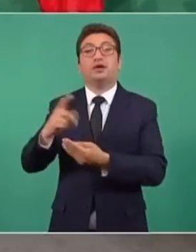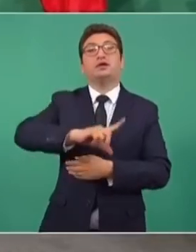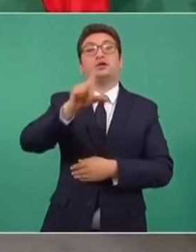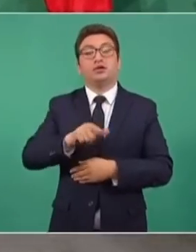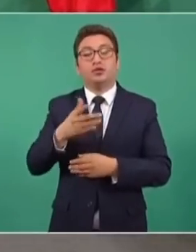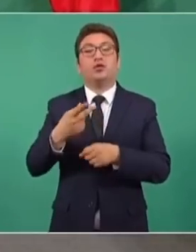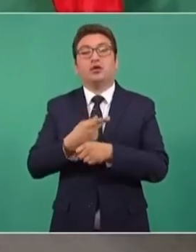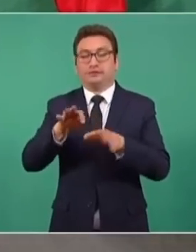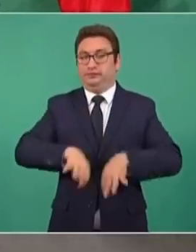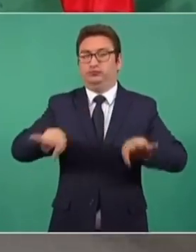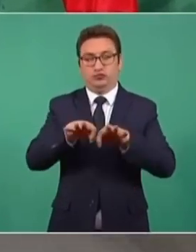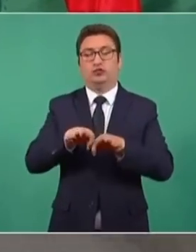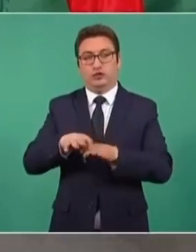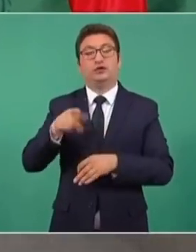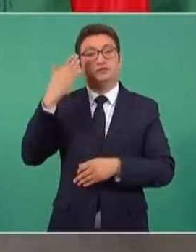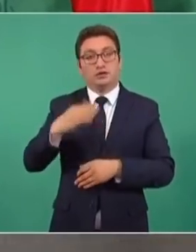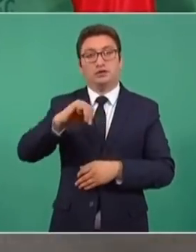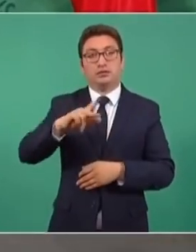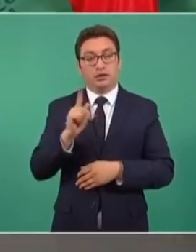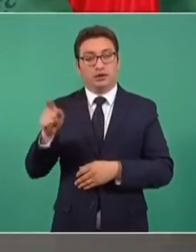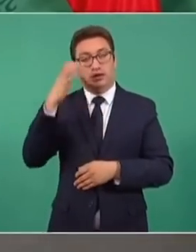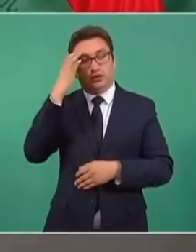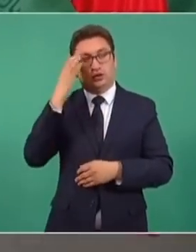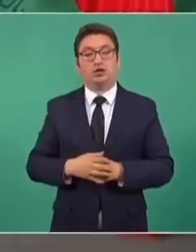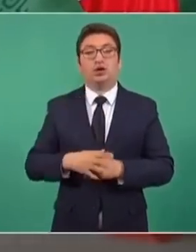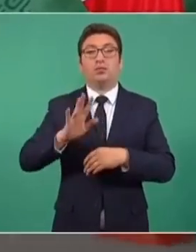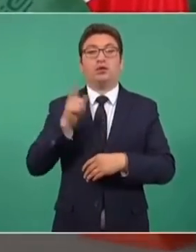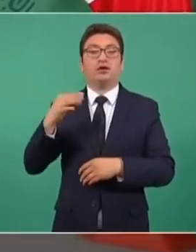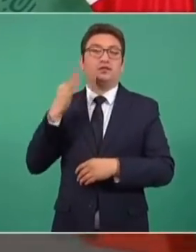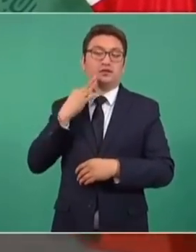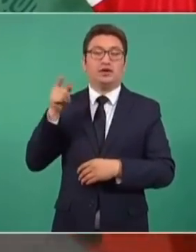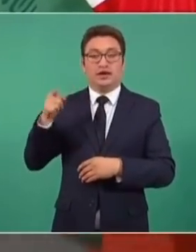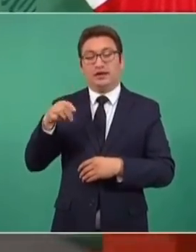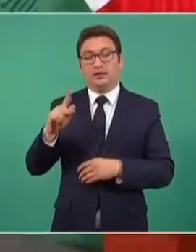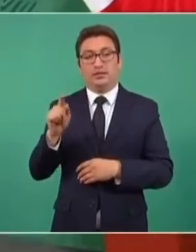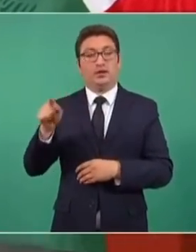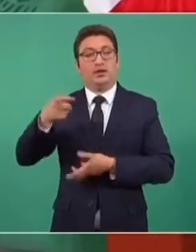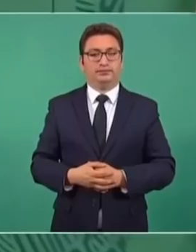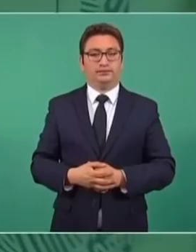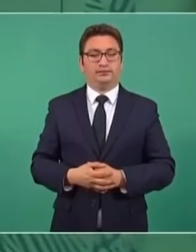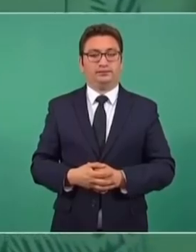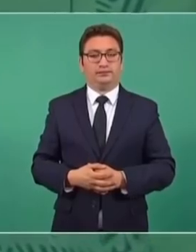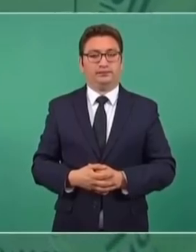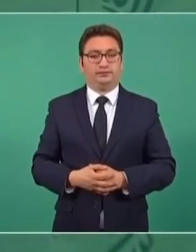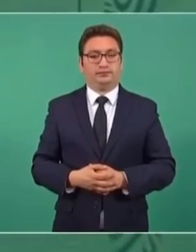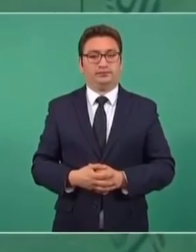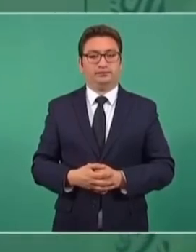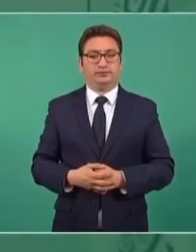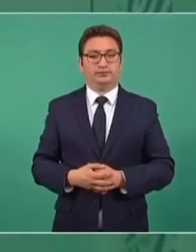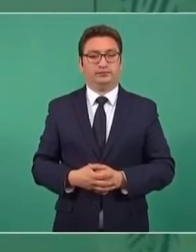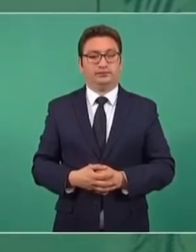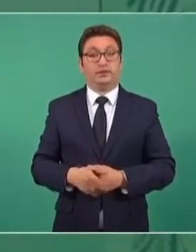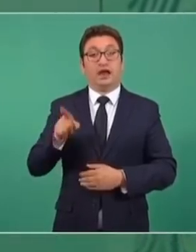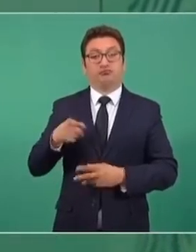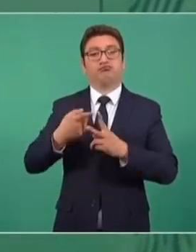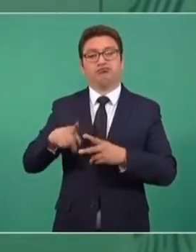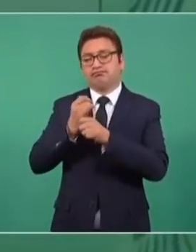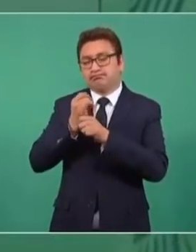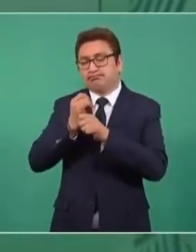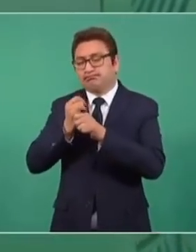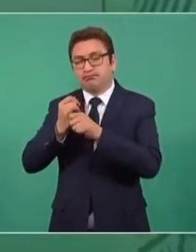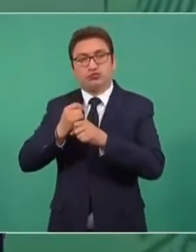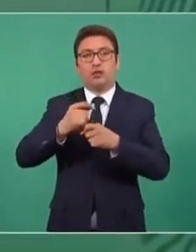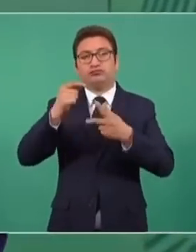que se conozca. El Ministerio Público, en la fiscalía, integra la investigación,